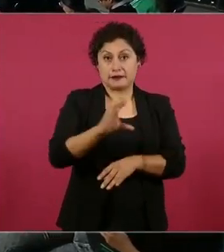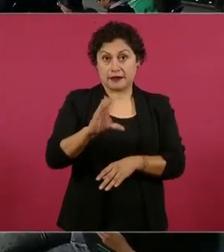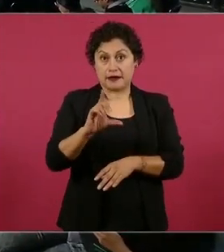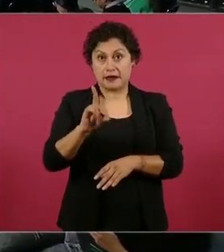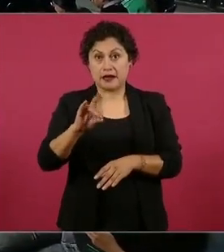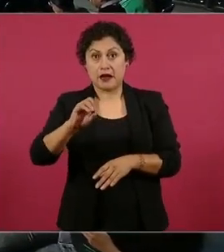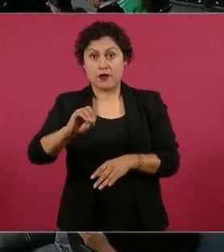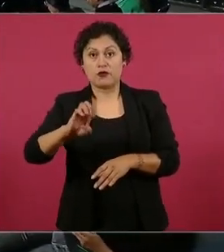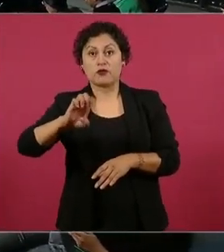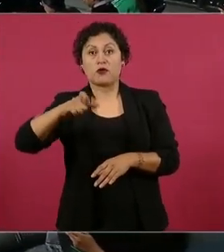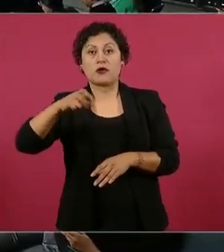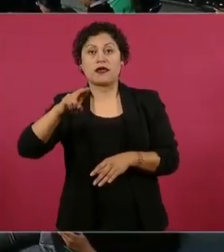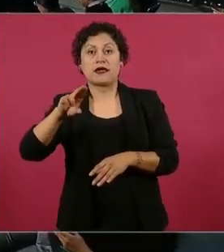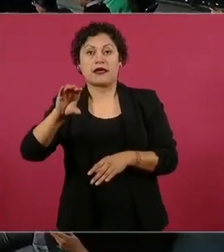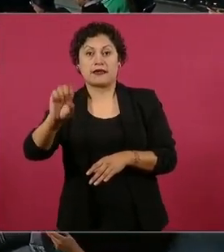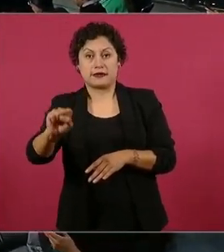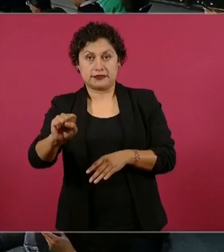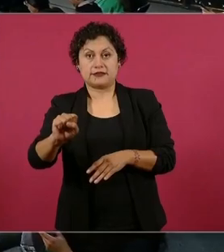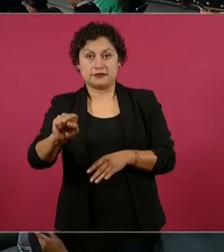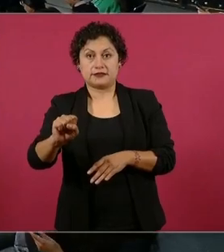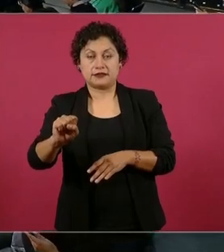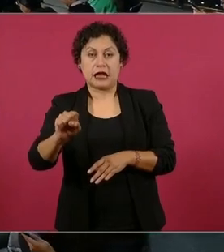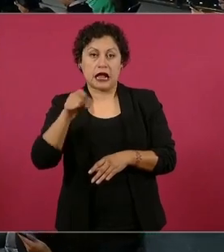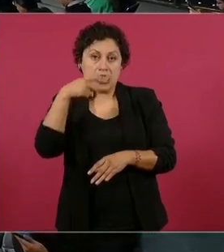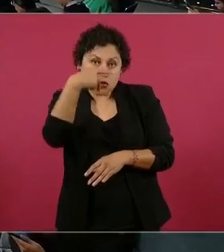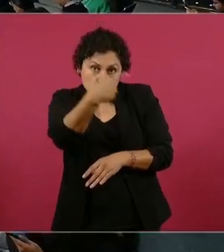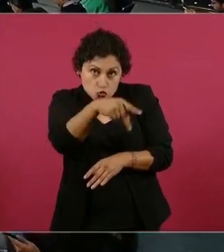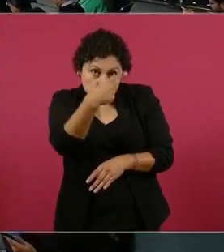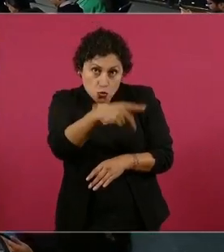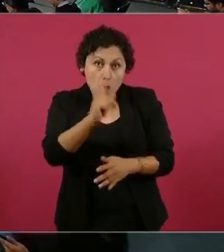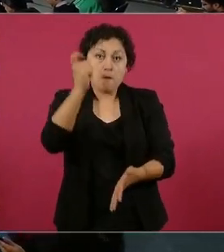un espectacular en el periférico,